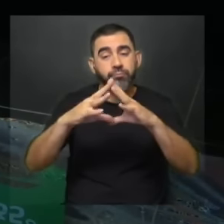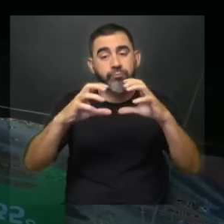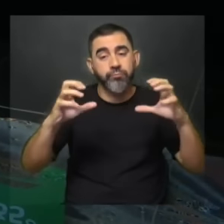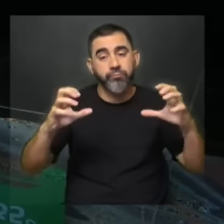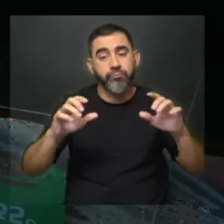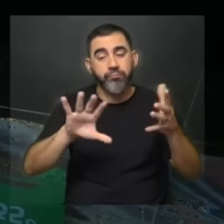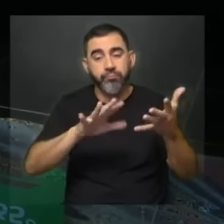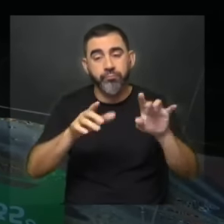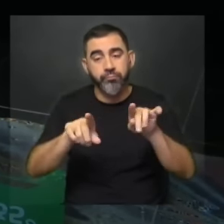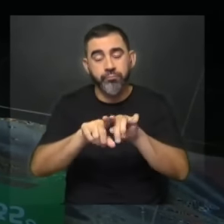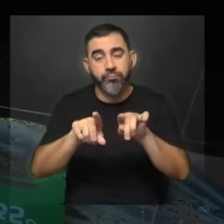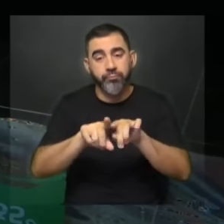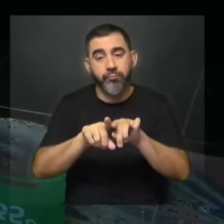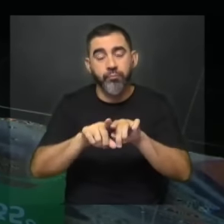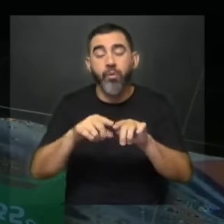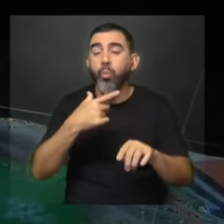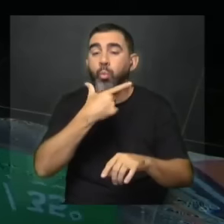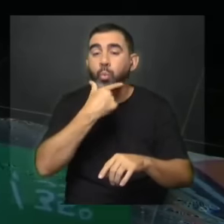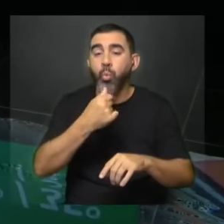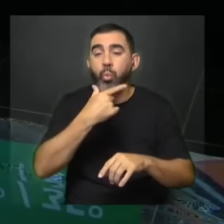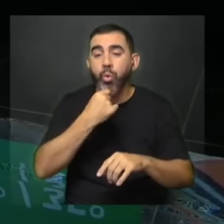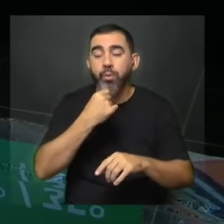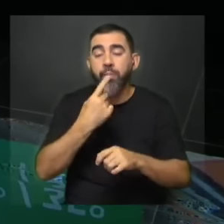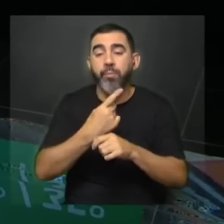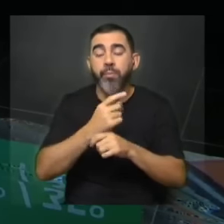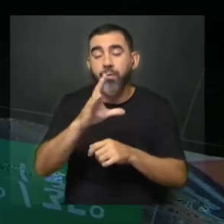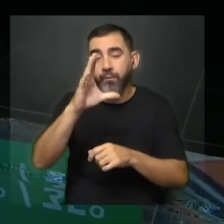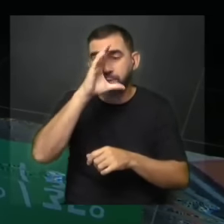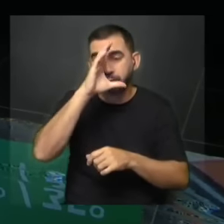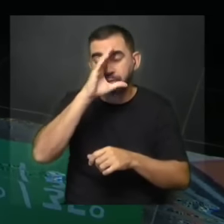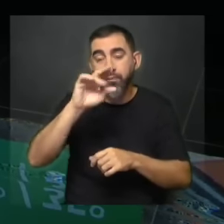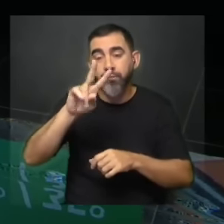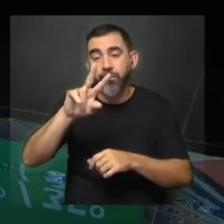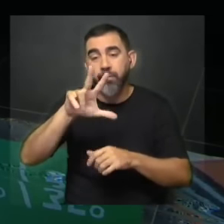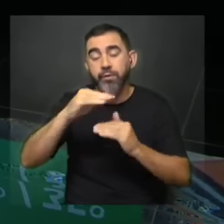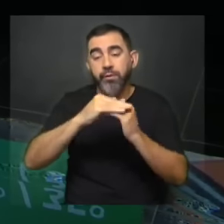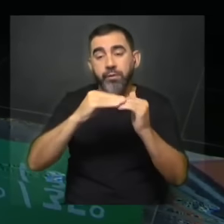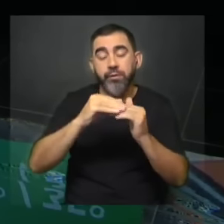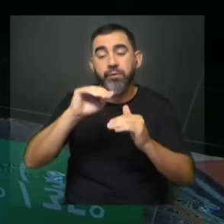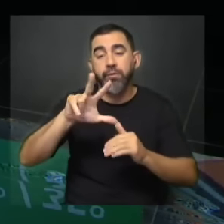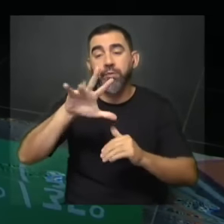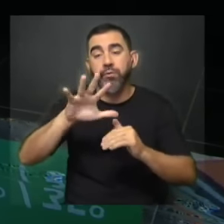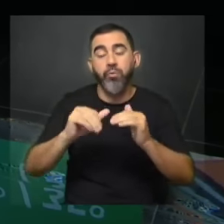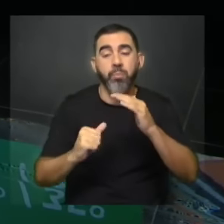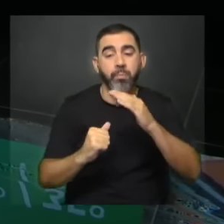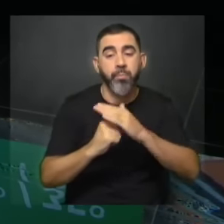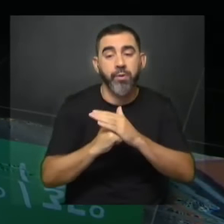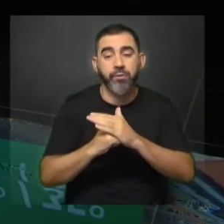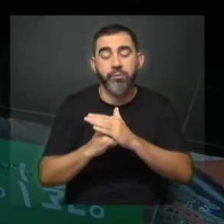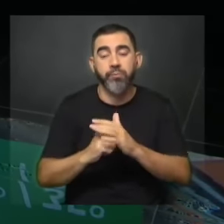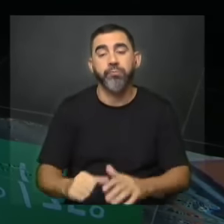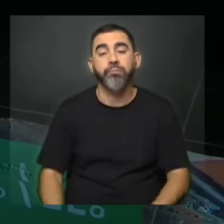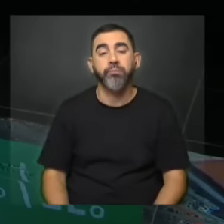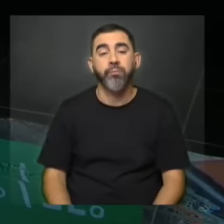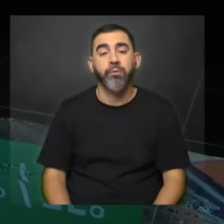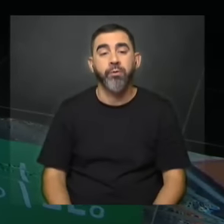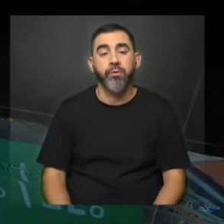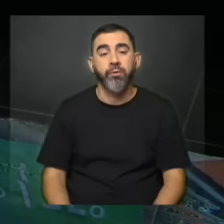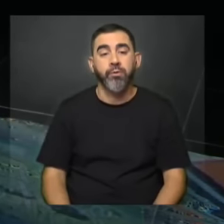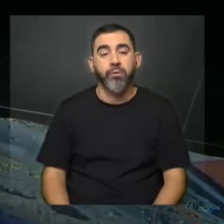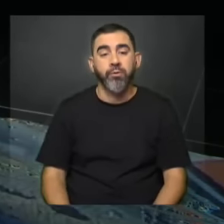y similar pero con más calor aún bueno va a arrancar el mes de febrero 23 será la mínima 35 será la